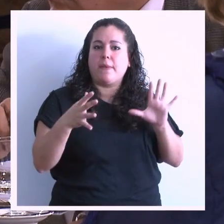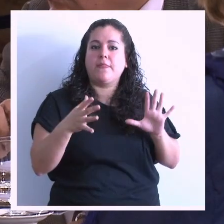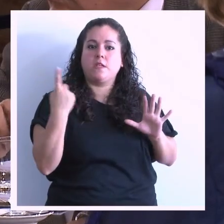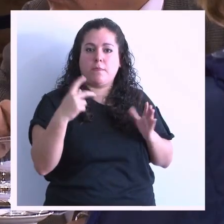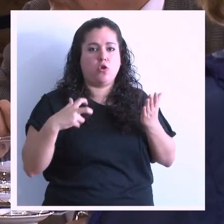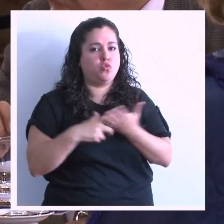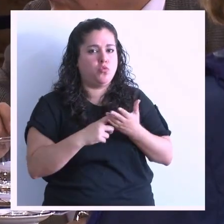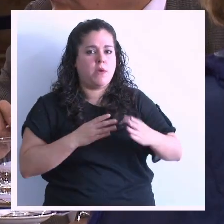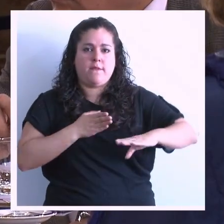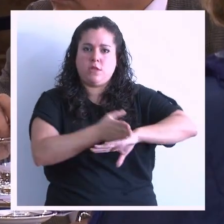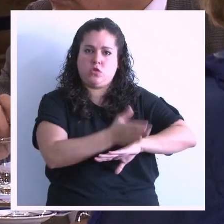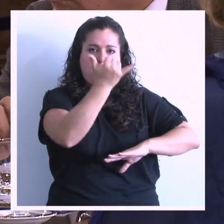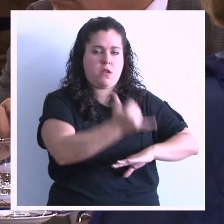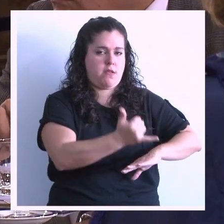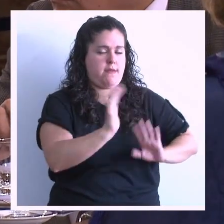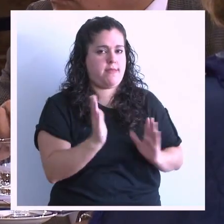decía Rosario, ¿no?,